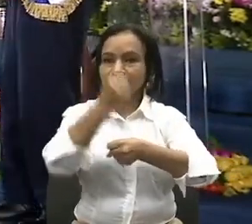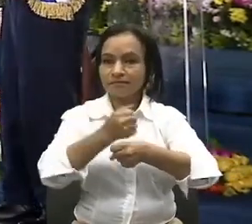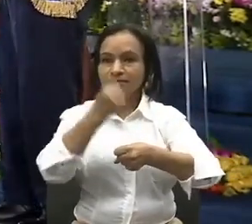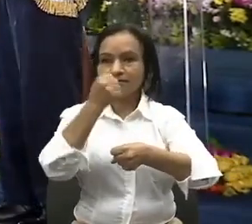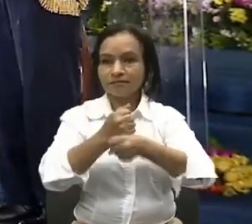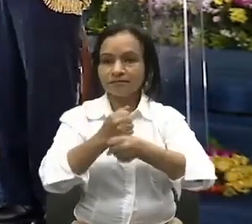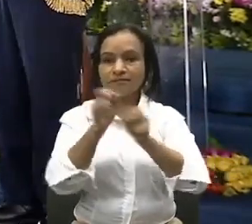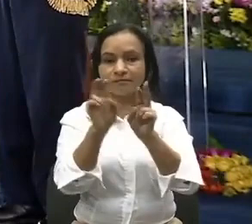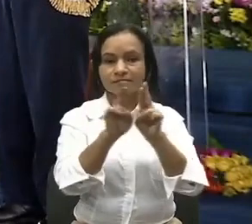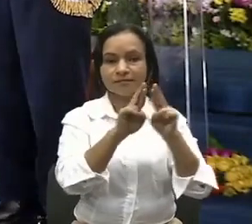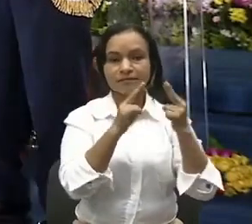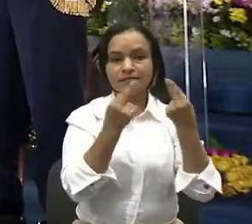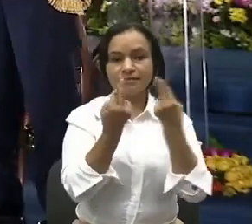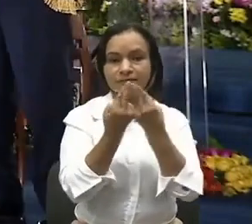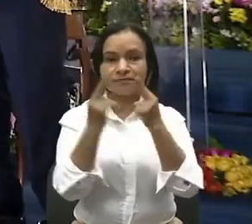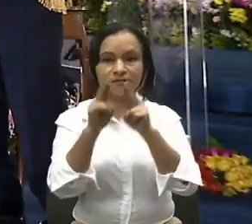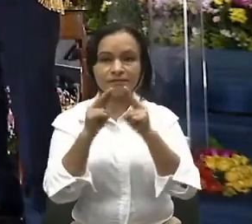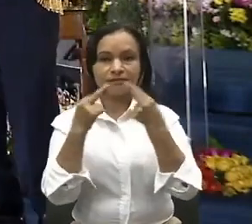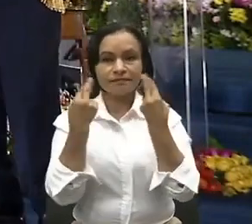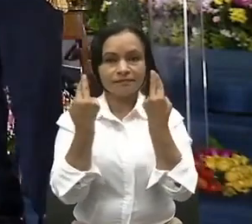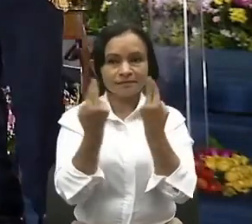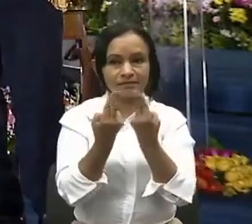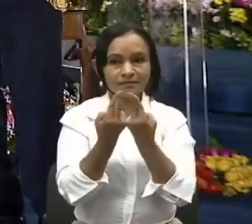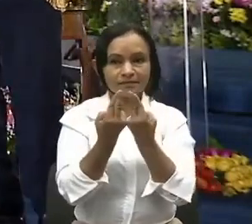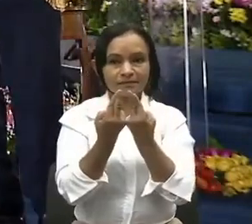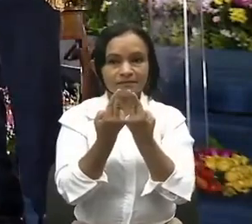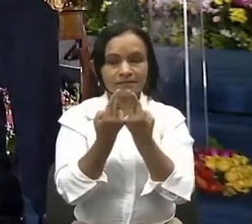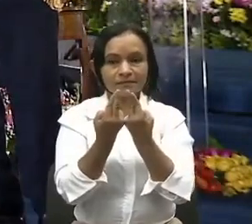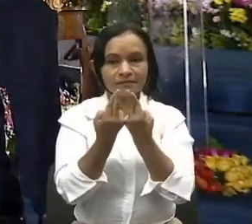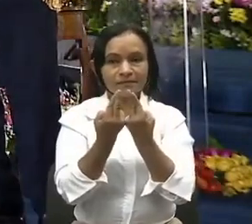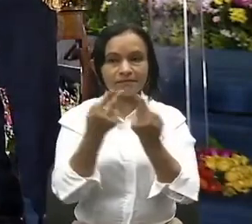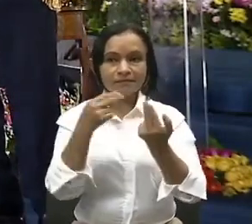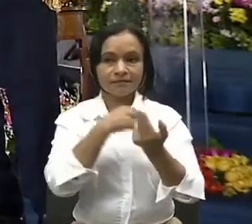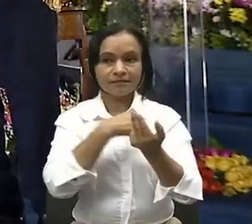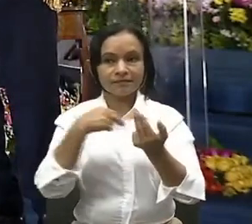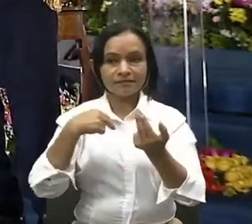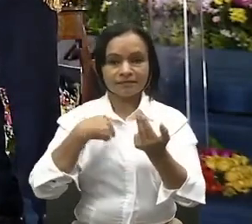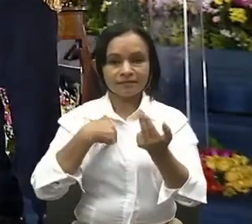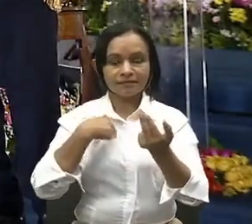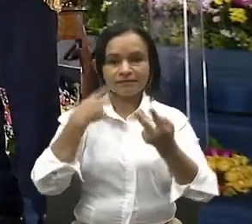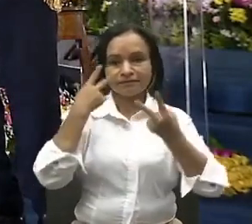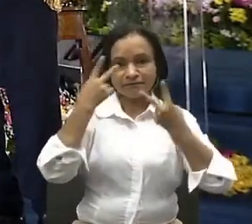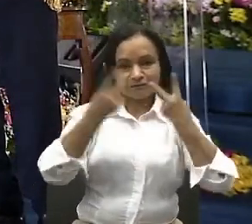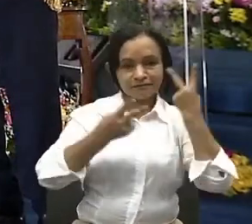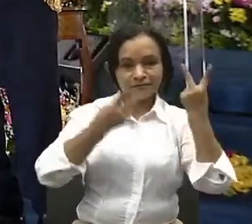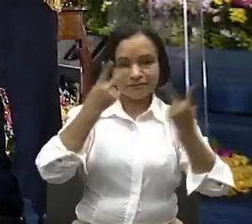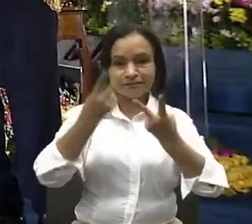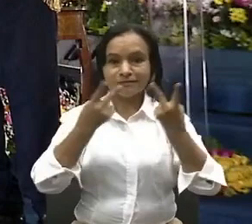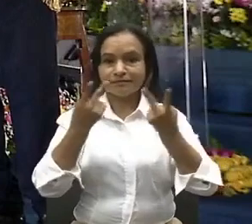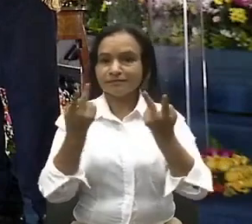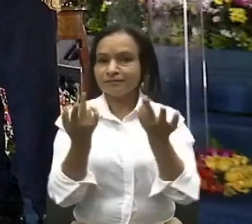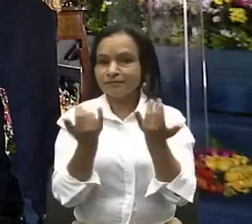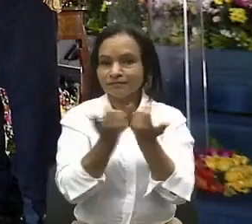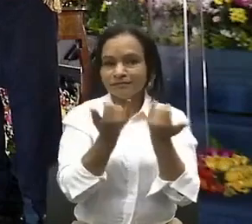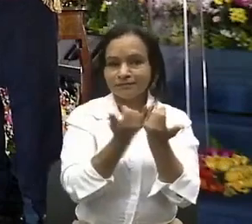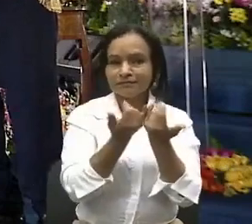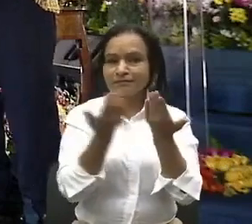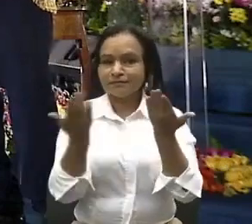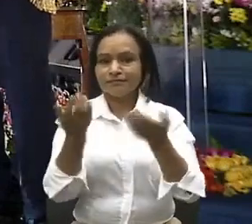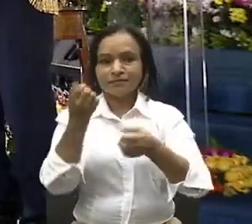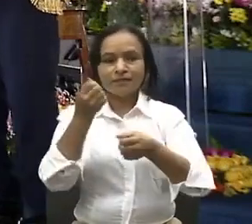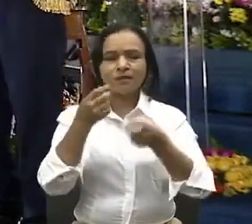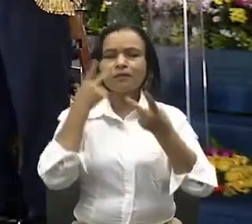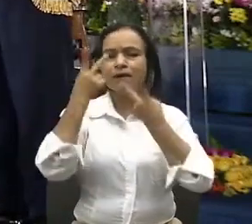a reunirse. O sea, ellos no vieron nada más a una visita protocolar, sino que vinieron también a